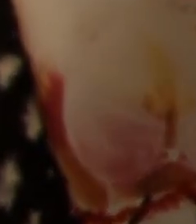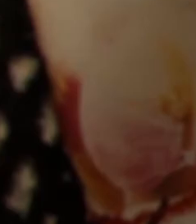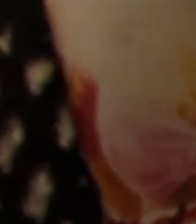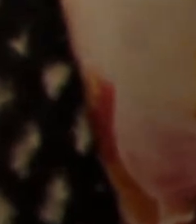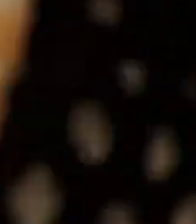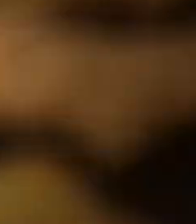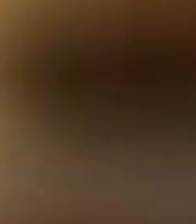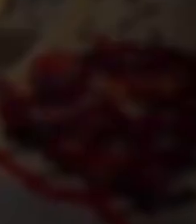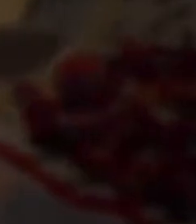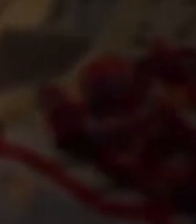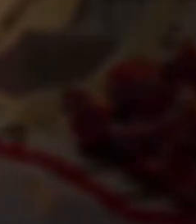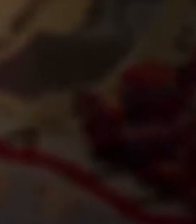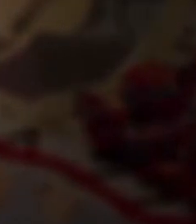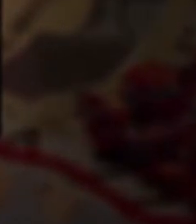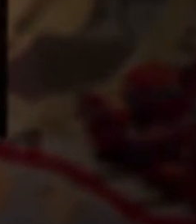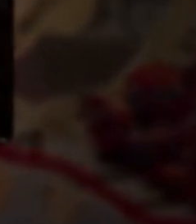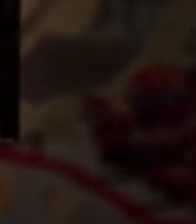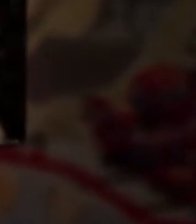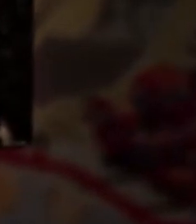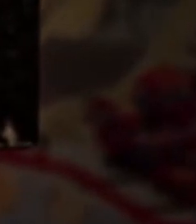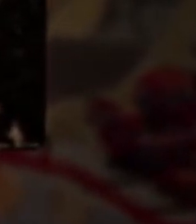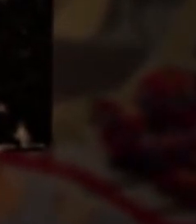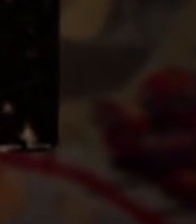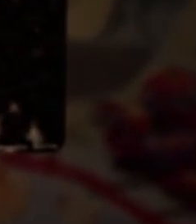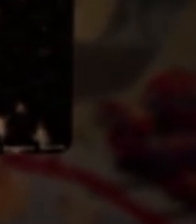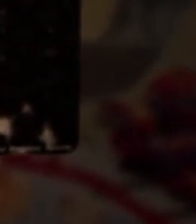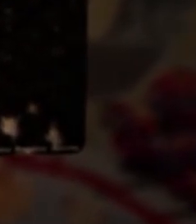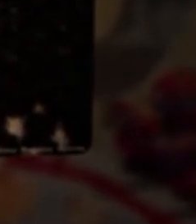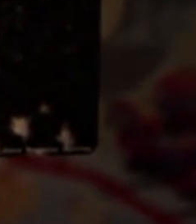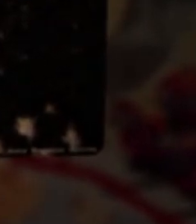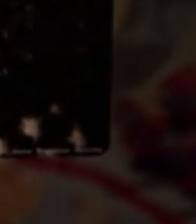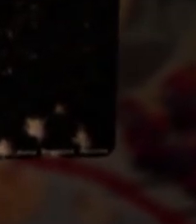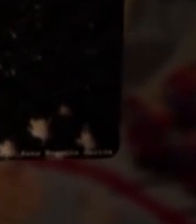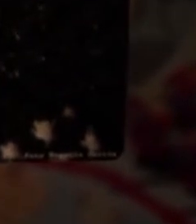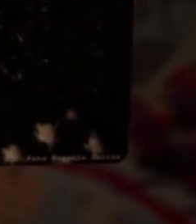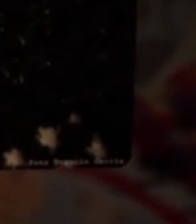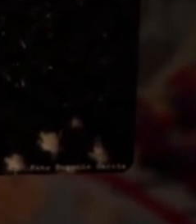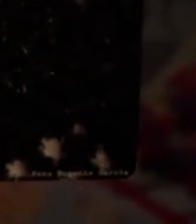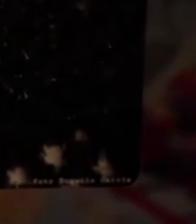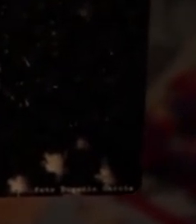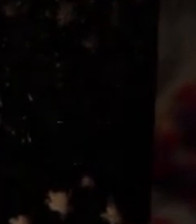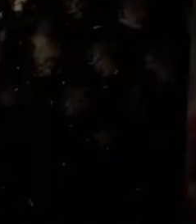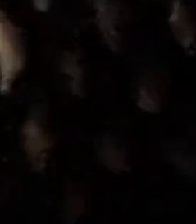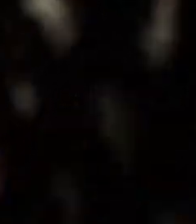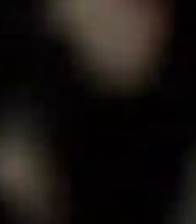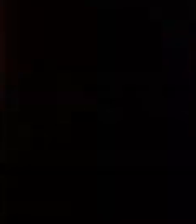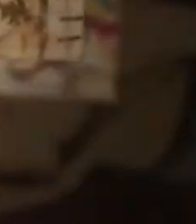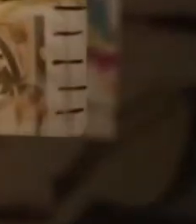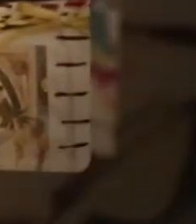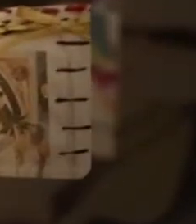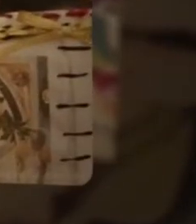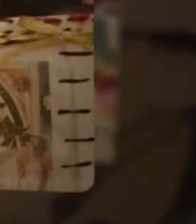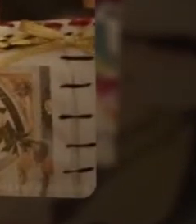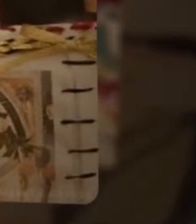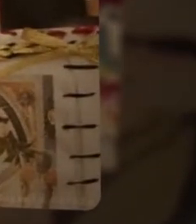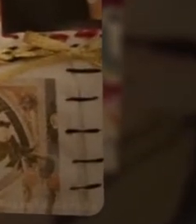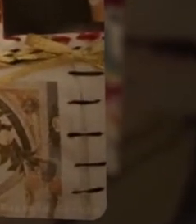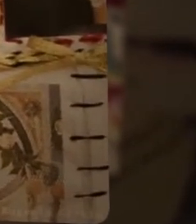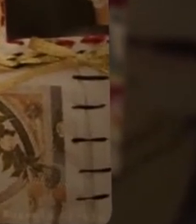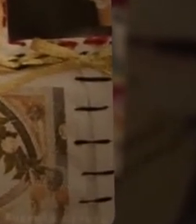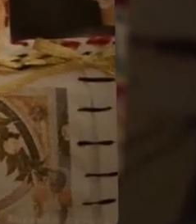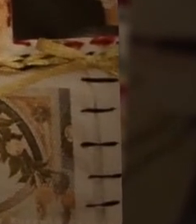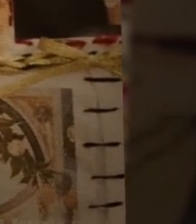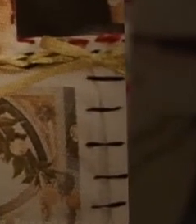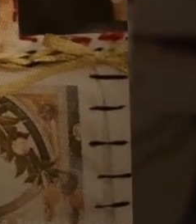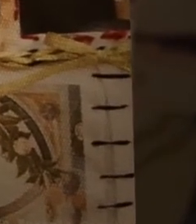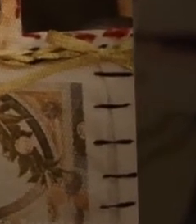patrocinadoras, todos estuvieron de acuerdo que esa era la pieza que decía más, wow, que era innovadora, que era diferente.